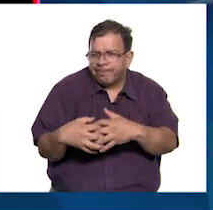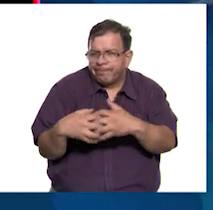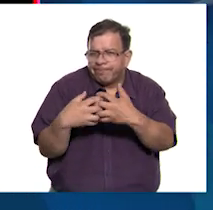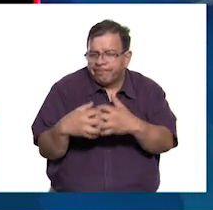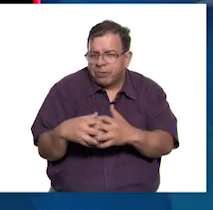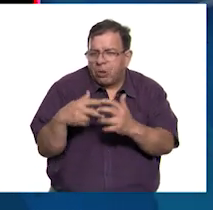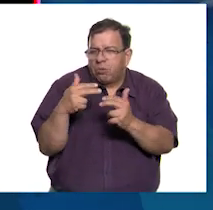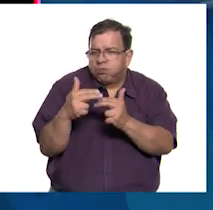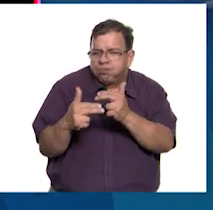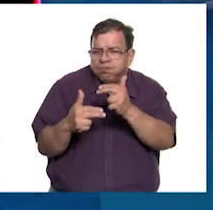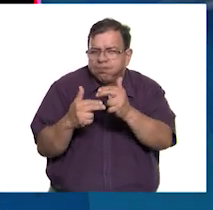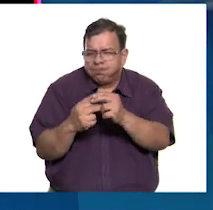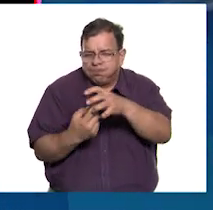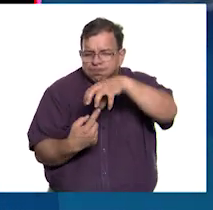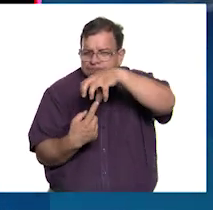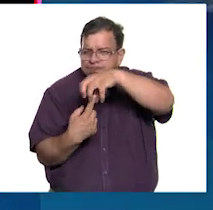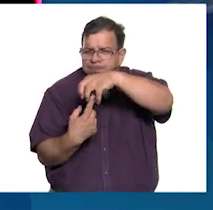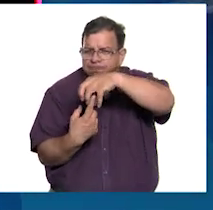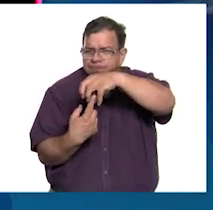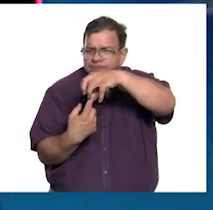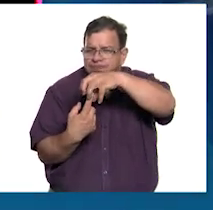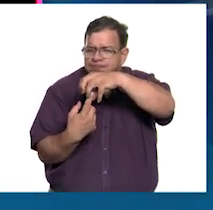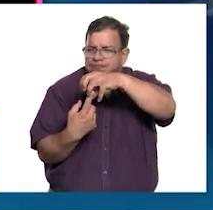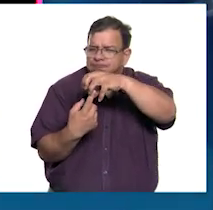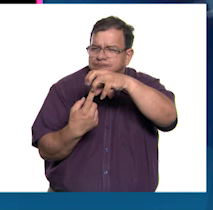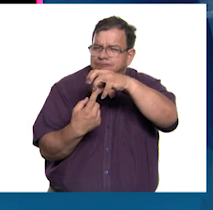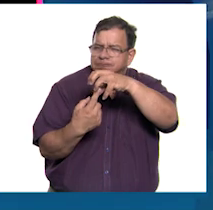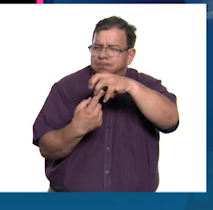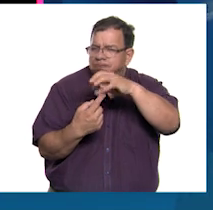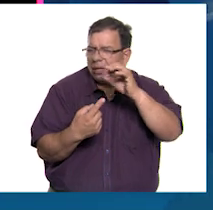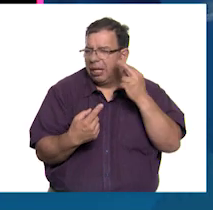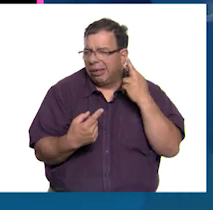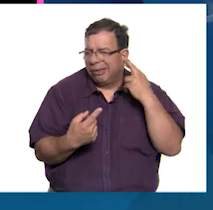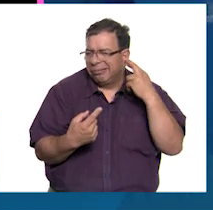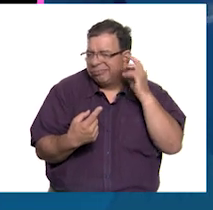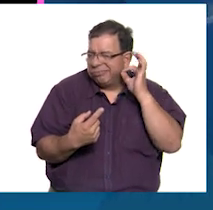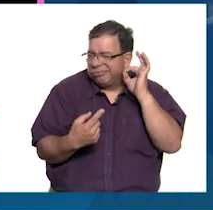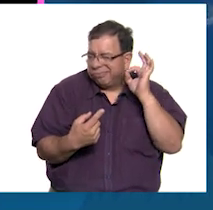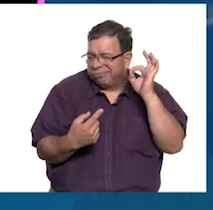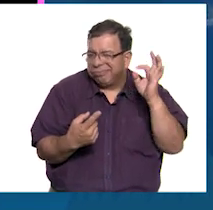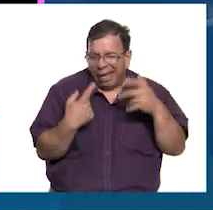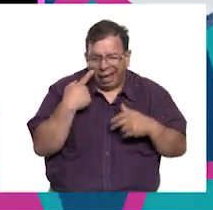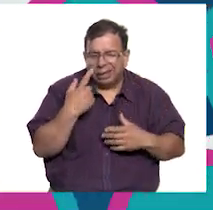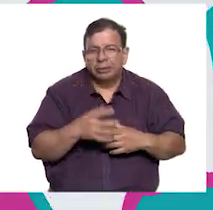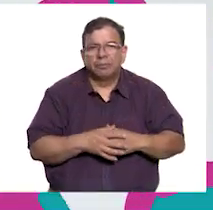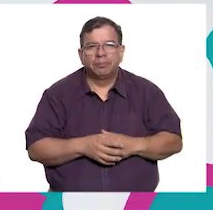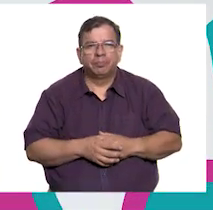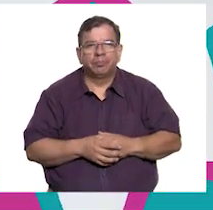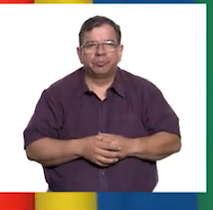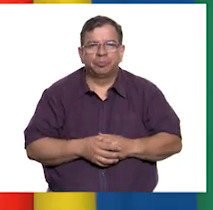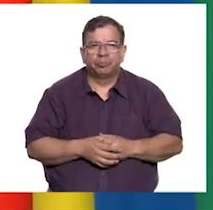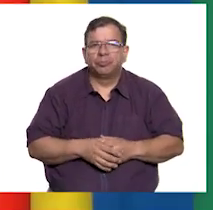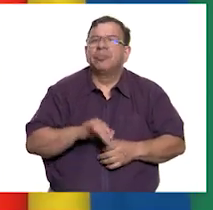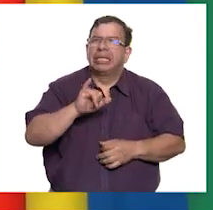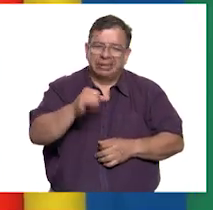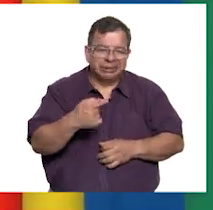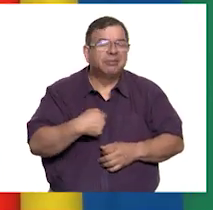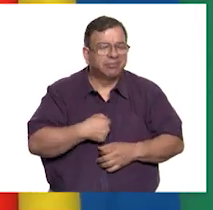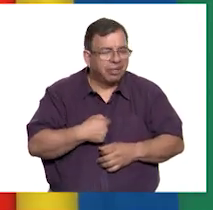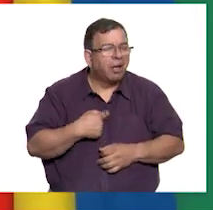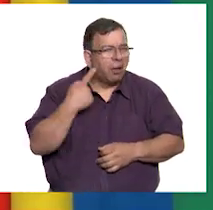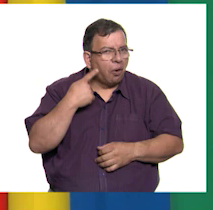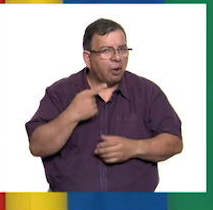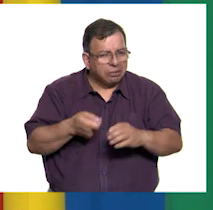vapor mueve la válvula y escapa emitiendo un sonido, que seguramente todos lo hemos escuchado. Sí, todos lo hemos